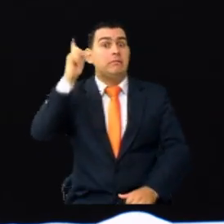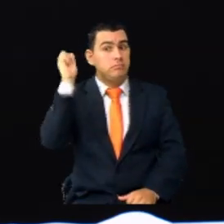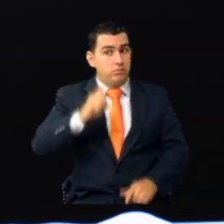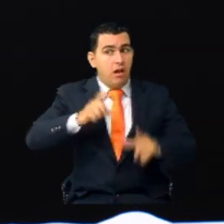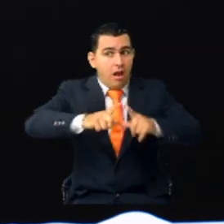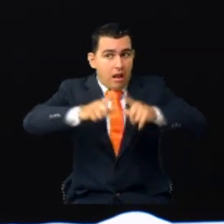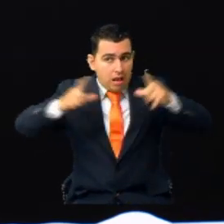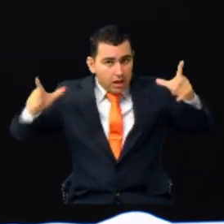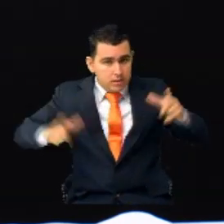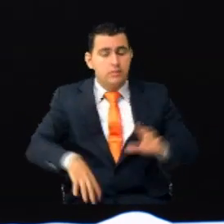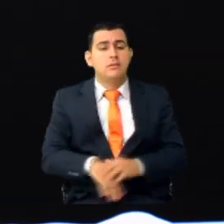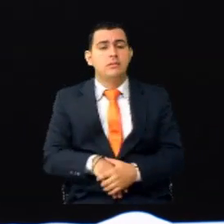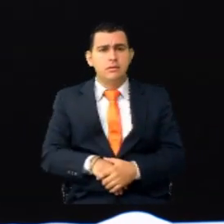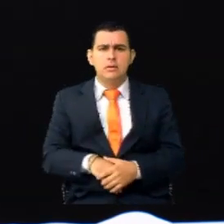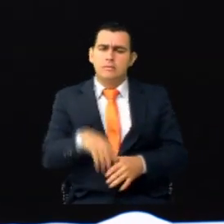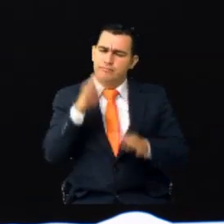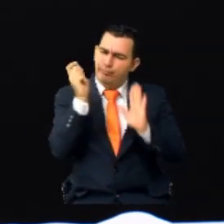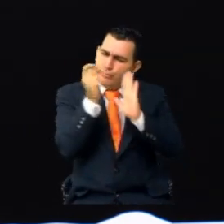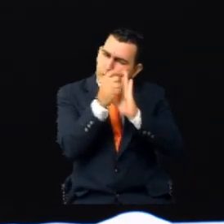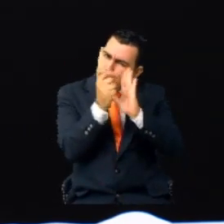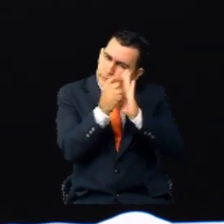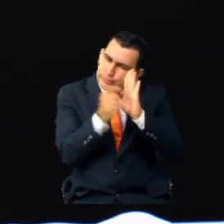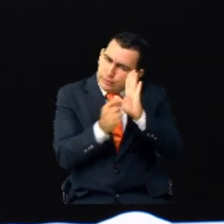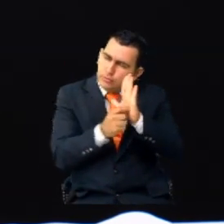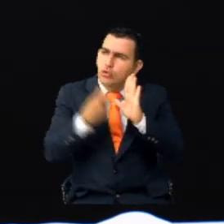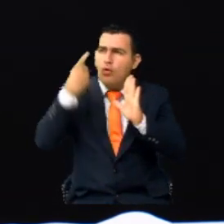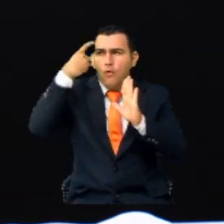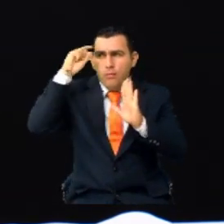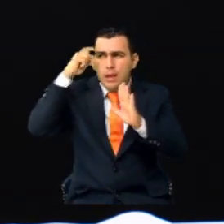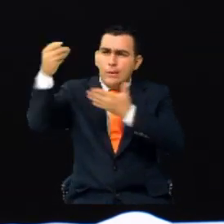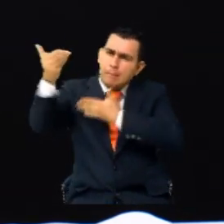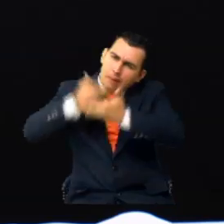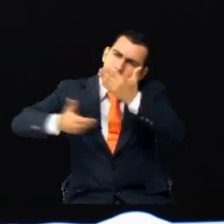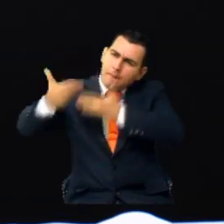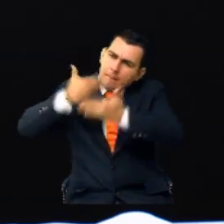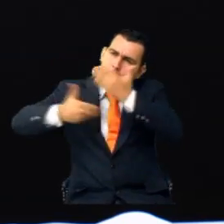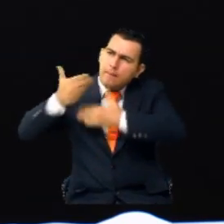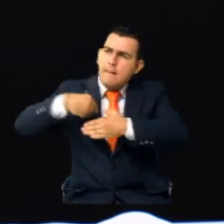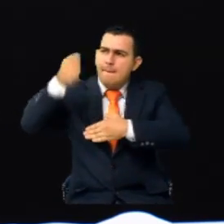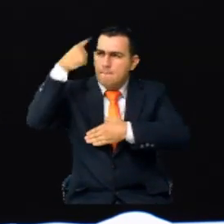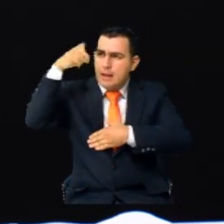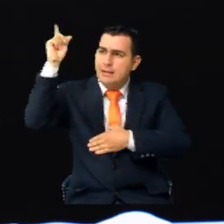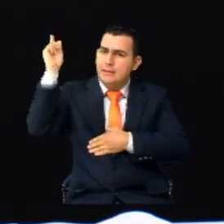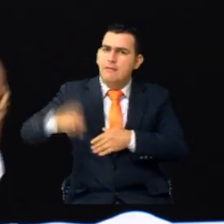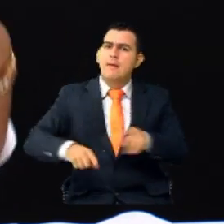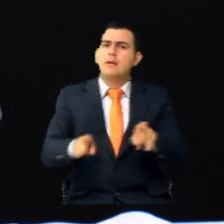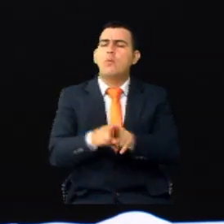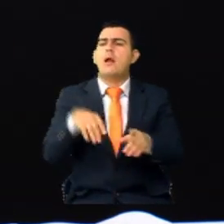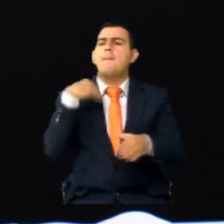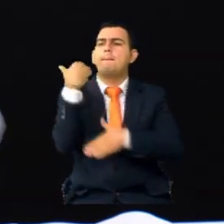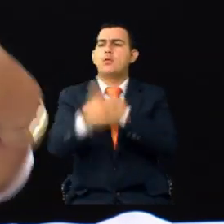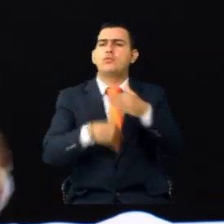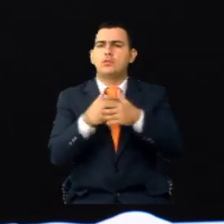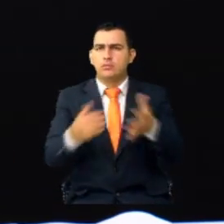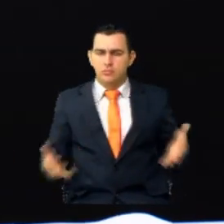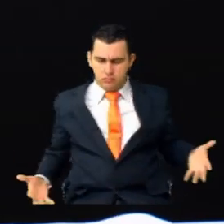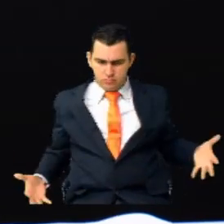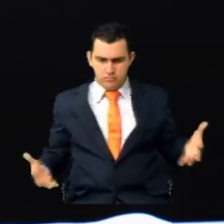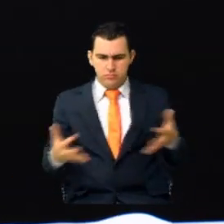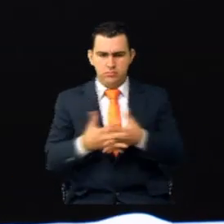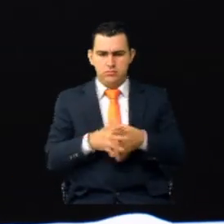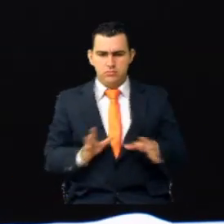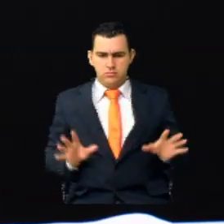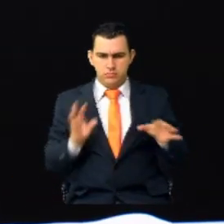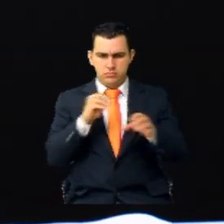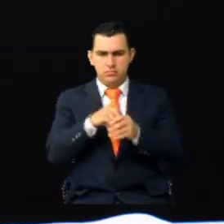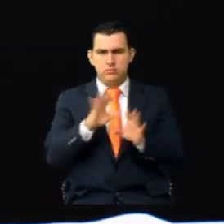que hablar de recursos, hay que gestionar ante el gobierno nacional y sobre todo apalancar el proceso con los actores que integran